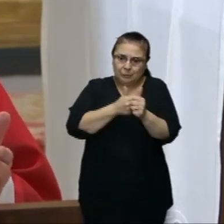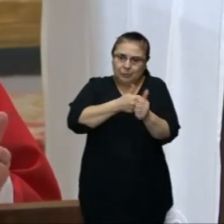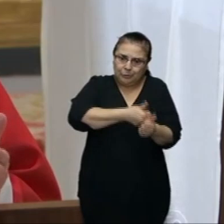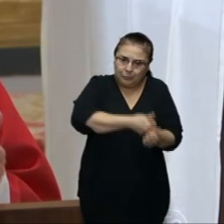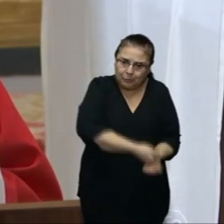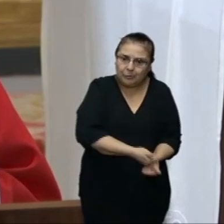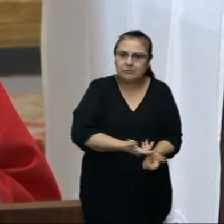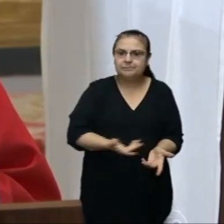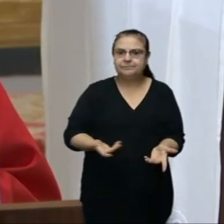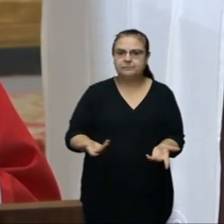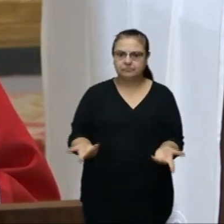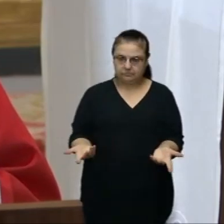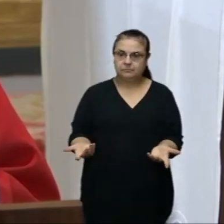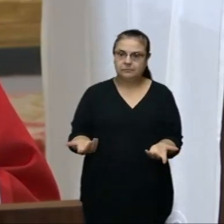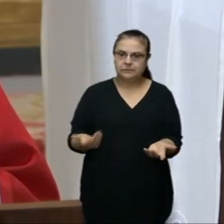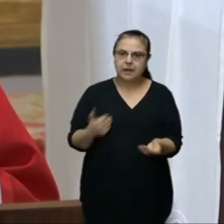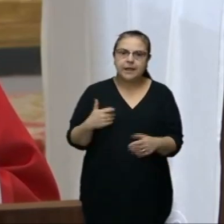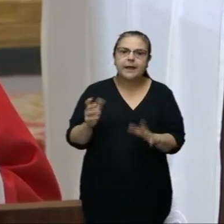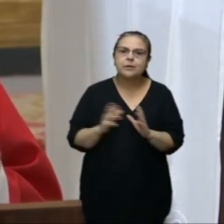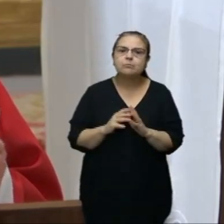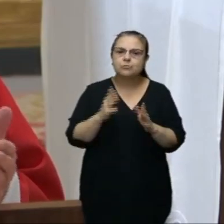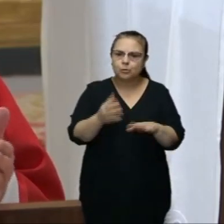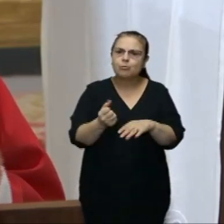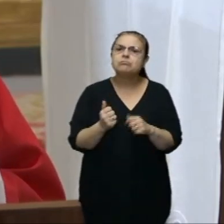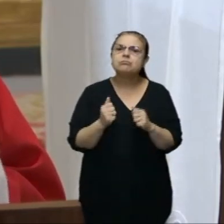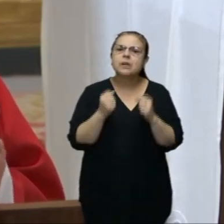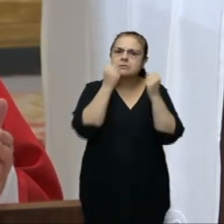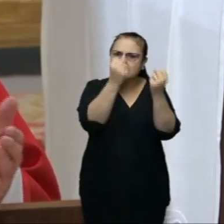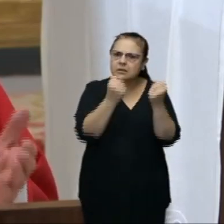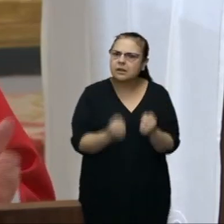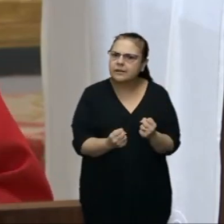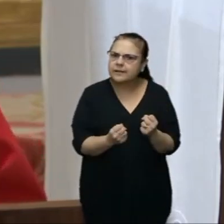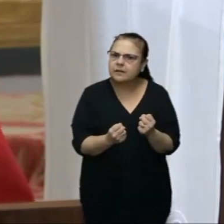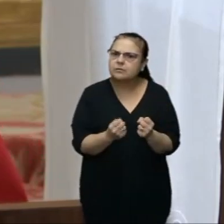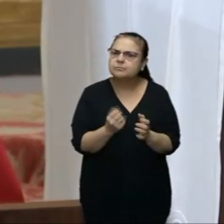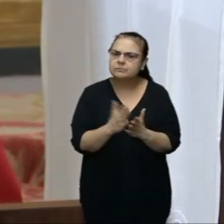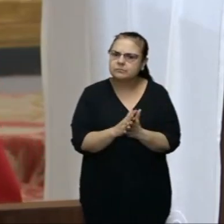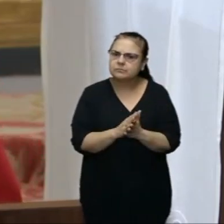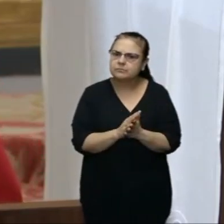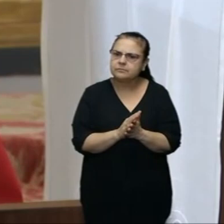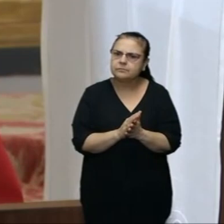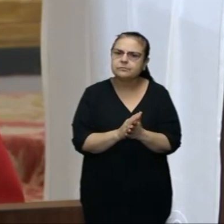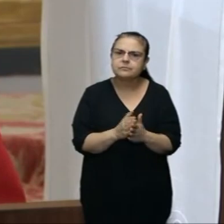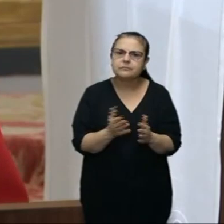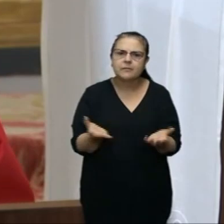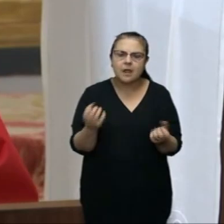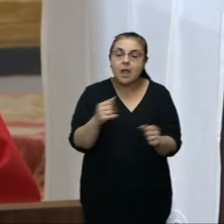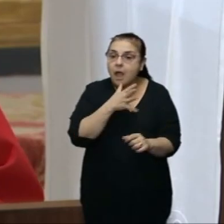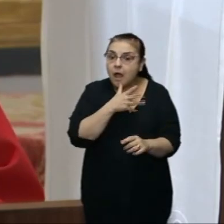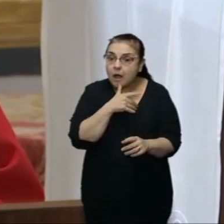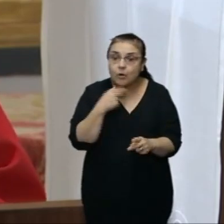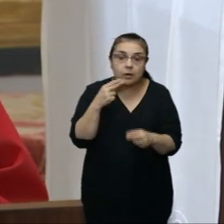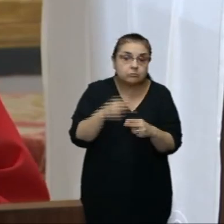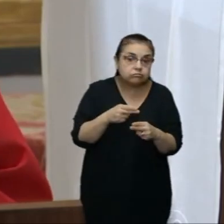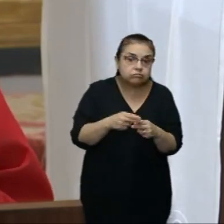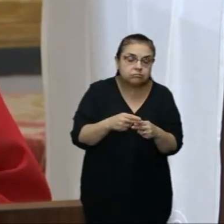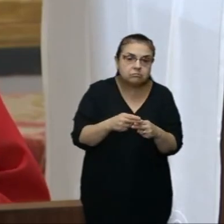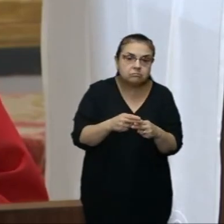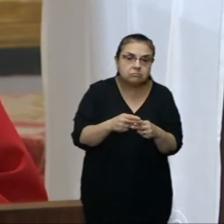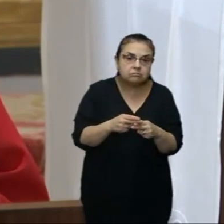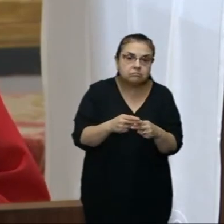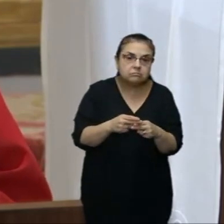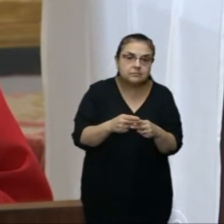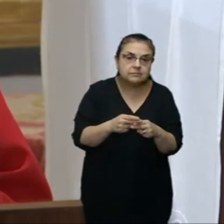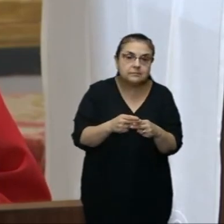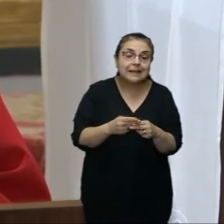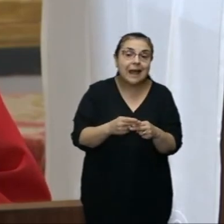pontificia que se llama, antes se llamaba la Iglesia Perseguida y ahora pues se llama